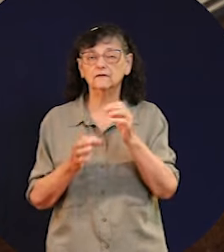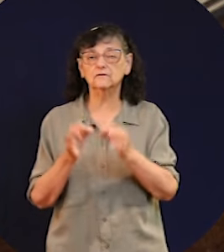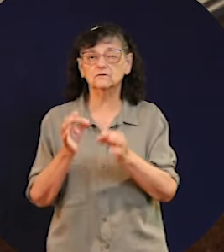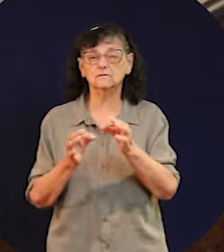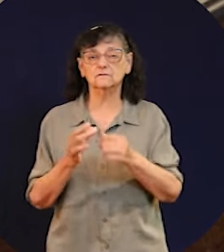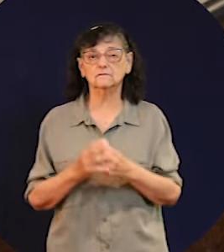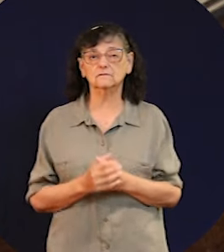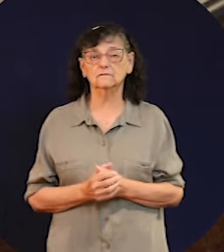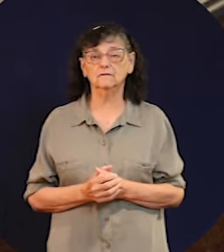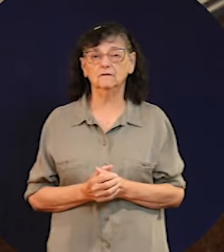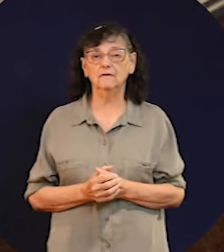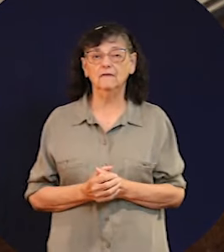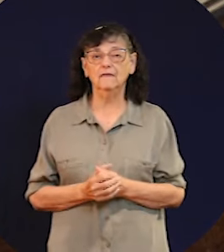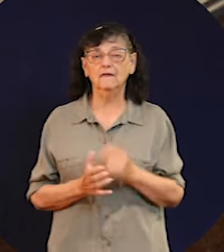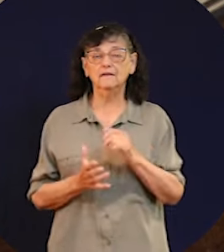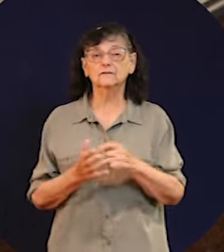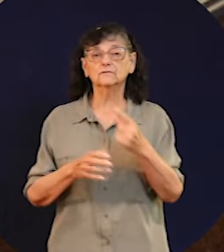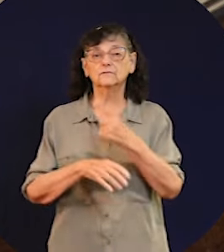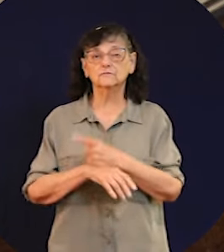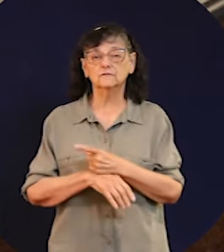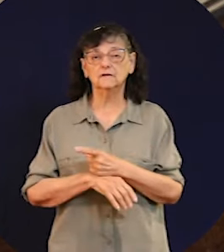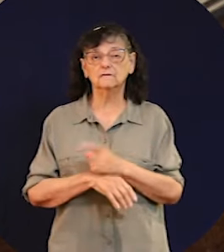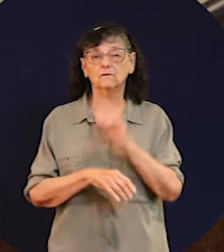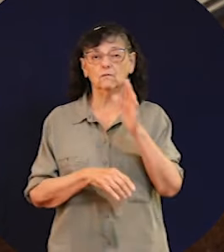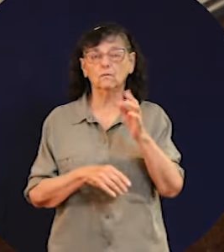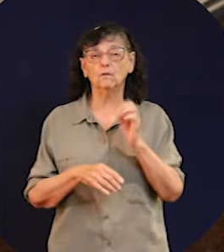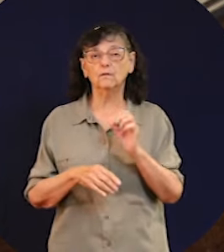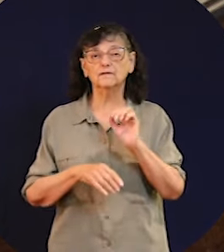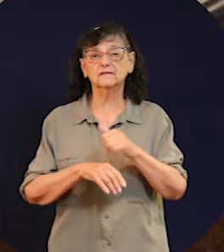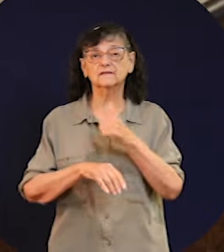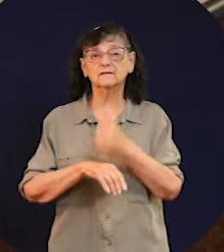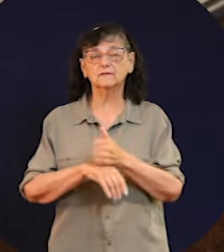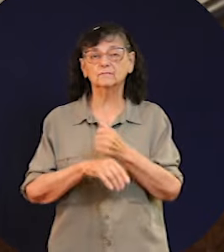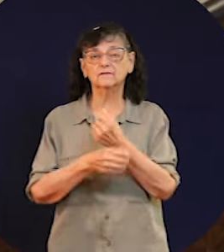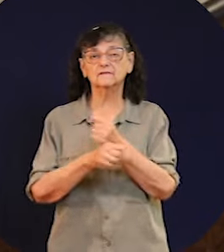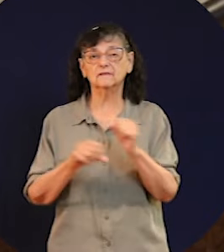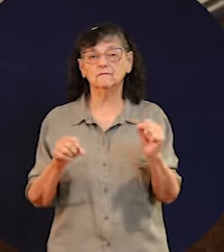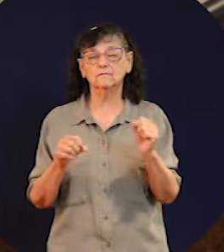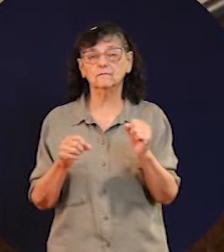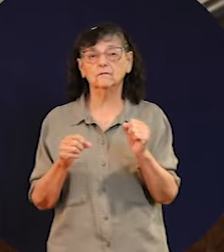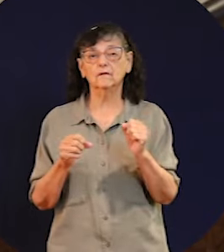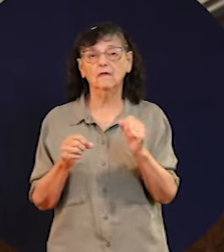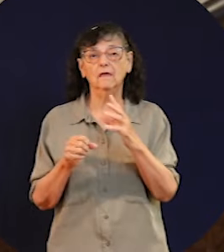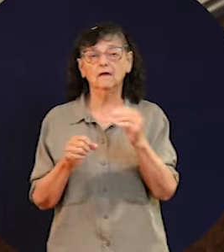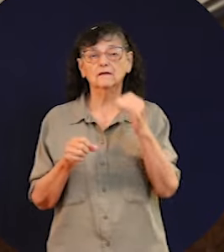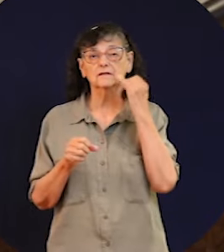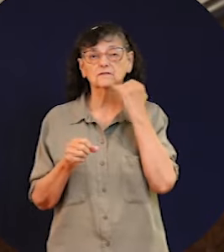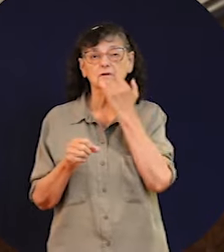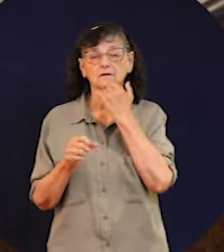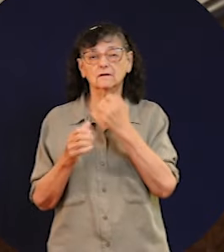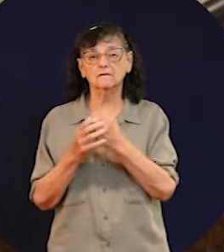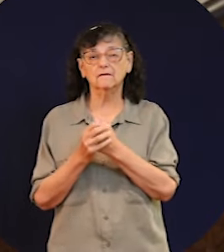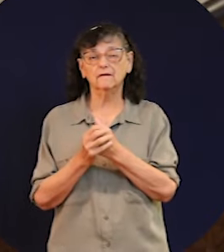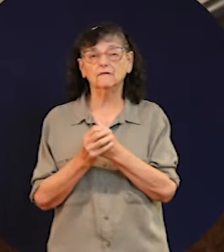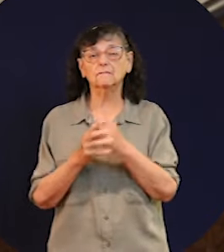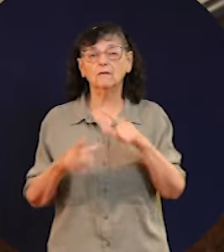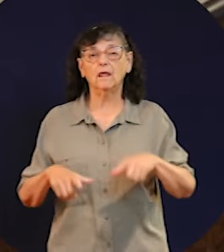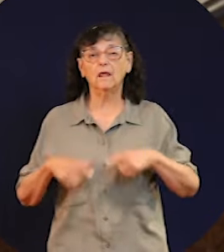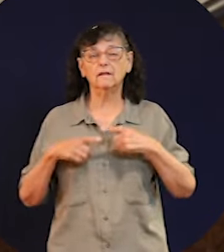justicia. En sus días será puesto a salvo Judá. Israel